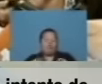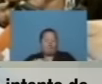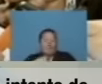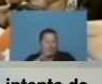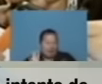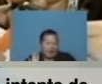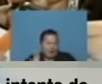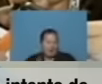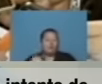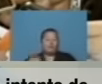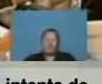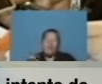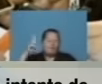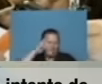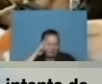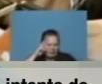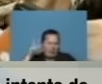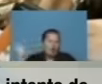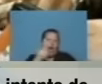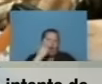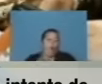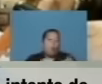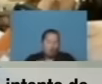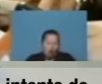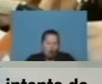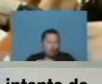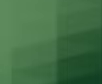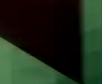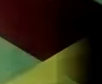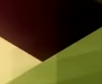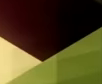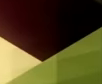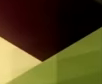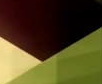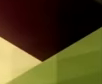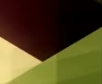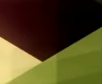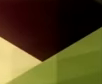así que el respeto a la voluntad popular tiene que ser incontrastable.